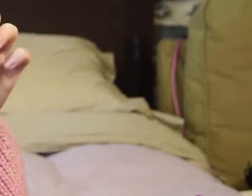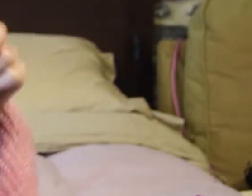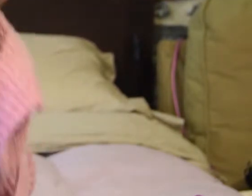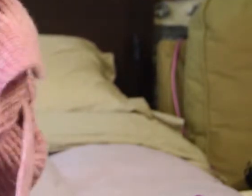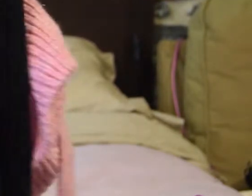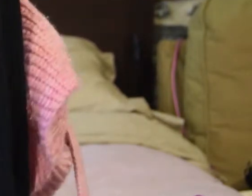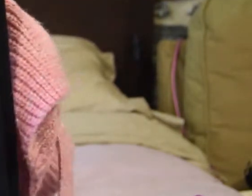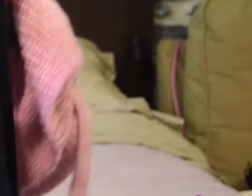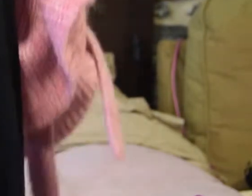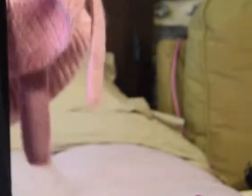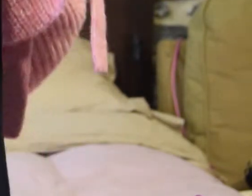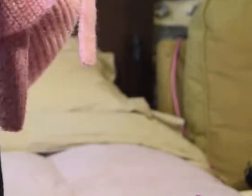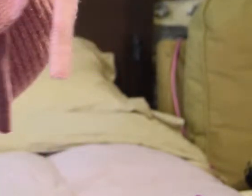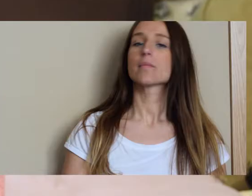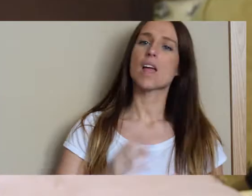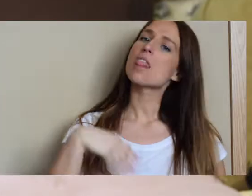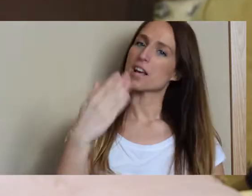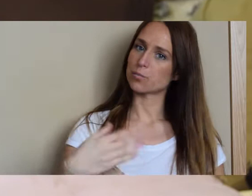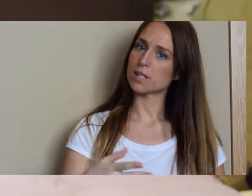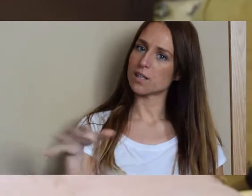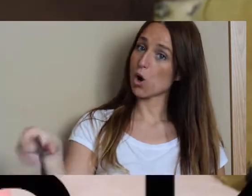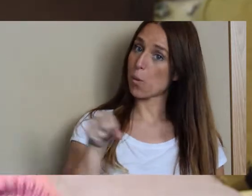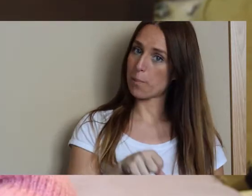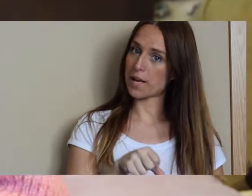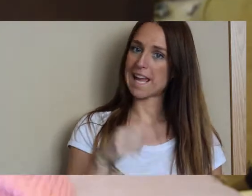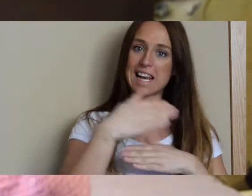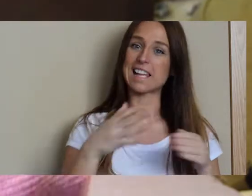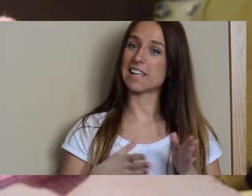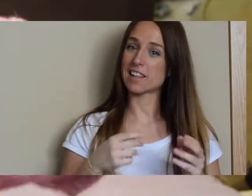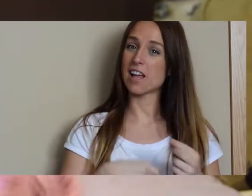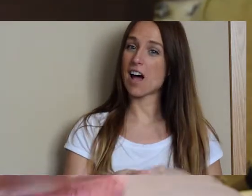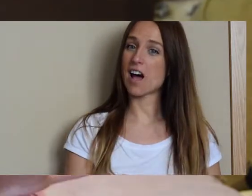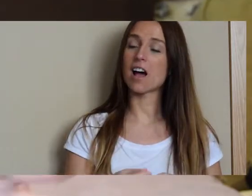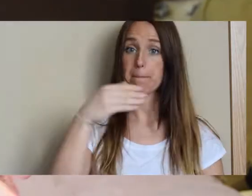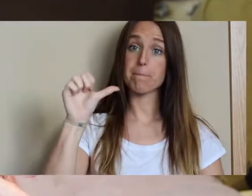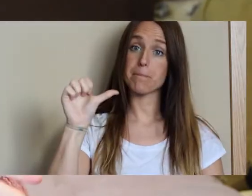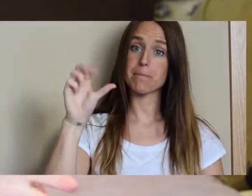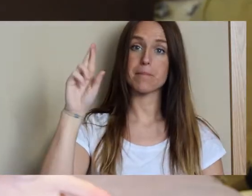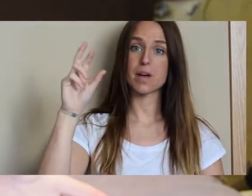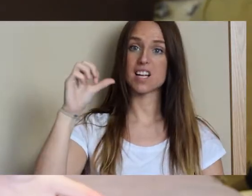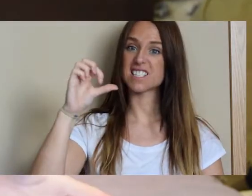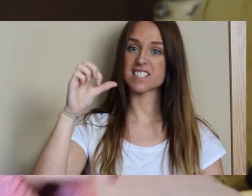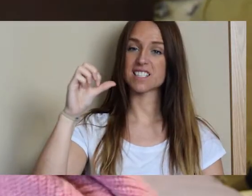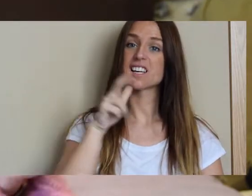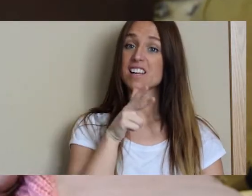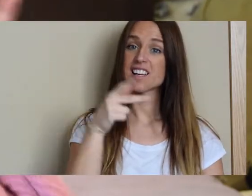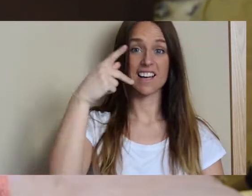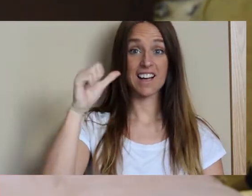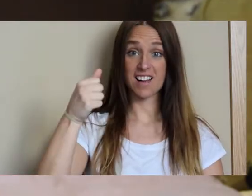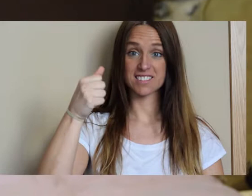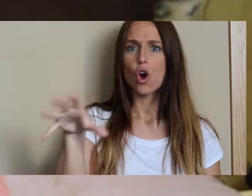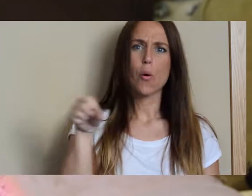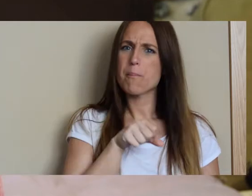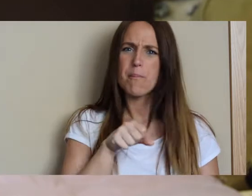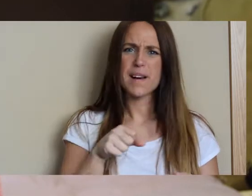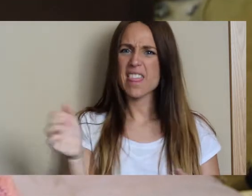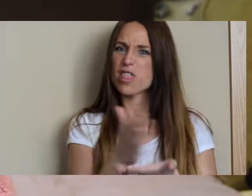sin sujetador. Es súper bonita. Pasamos a Bershka, que en Bershka creo que he fulminado todo lo que había de segundas rebajas. Estaba todo a 1